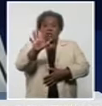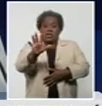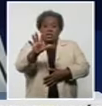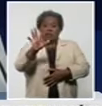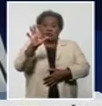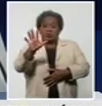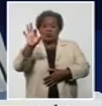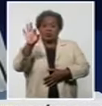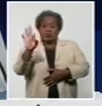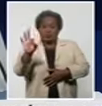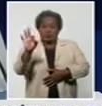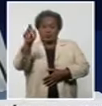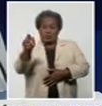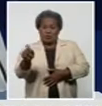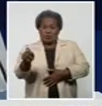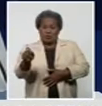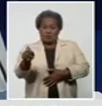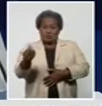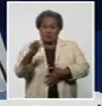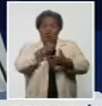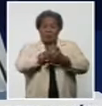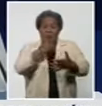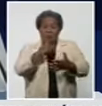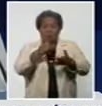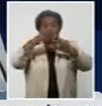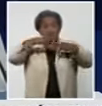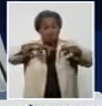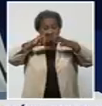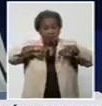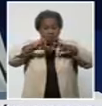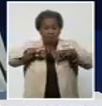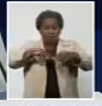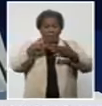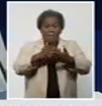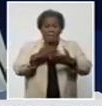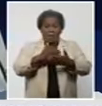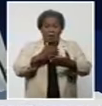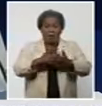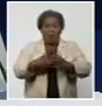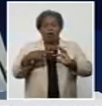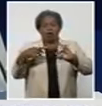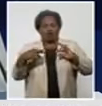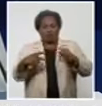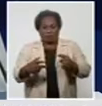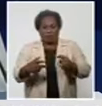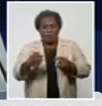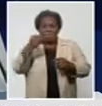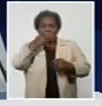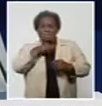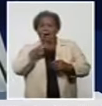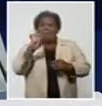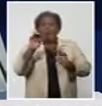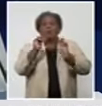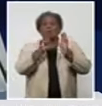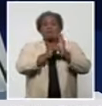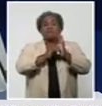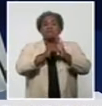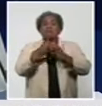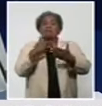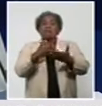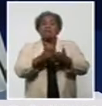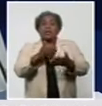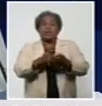558. Se estudiaron, se procesaron nuevamente más de 4.000 muestras ya en estos momentos,